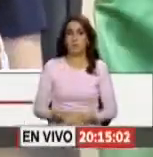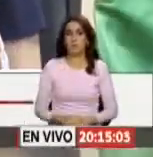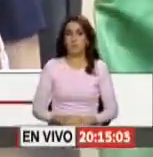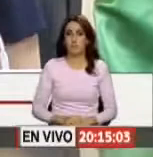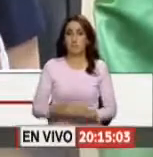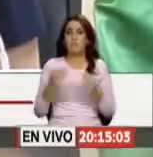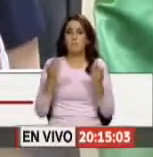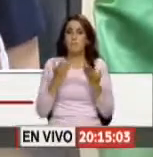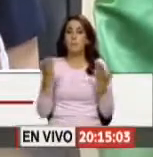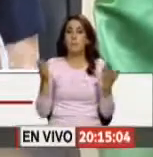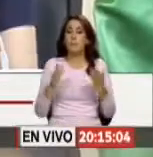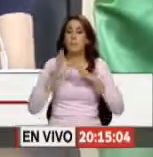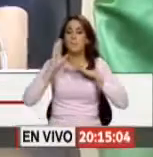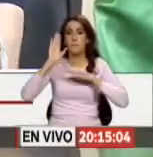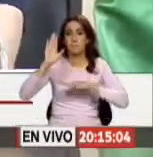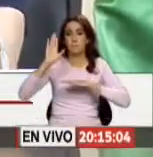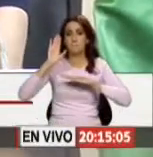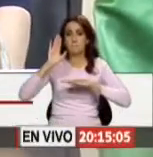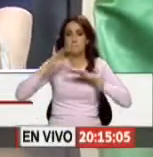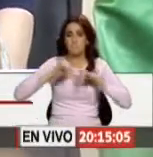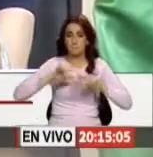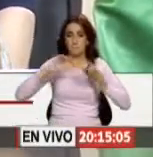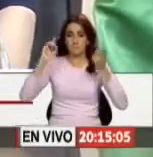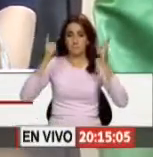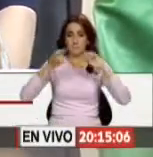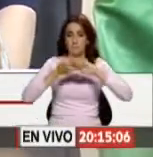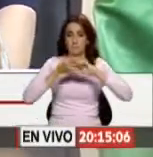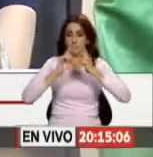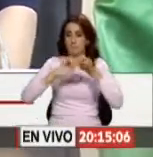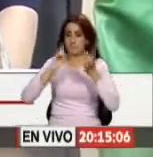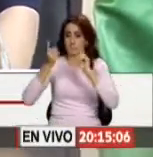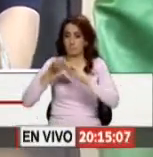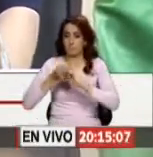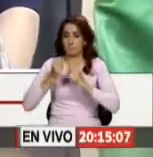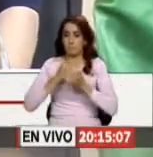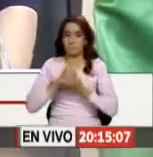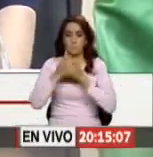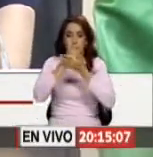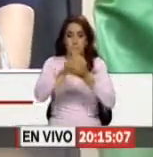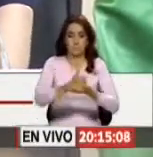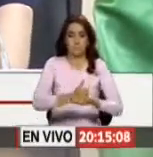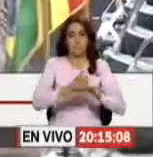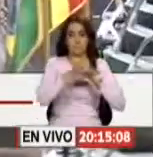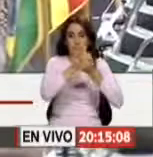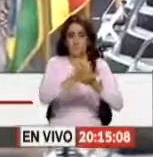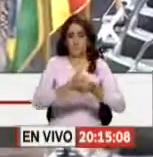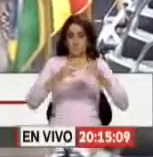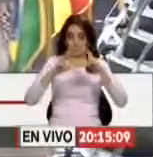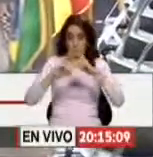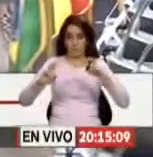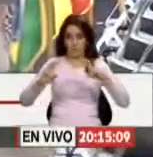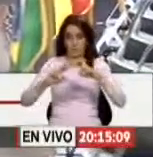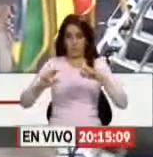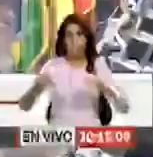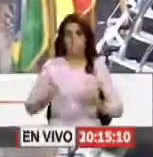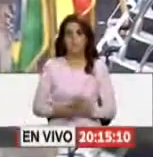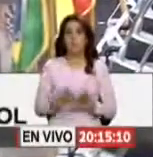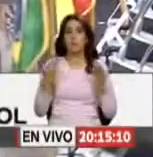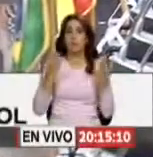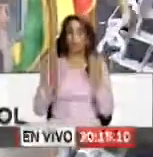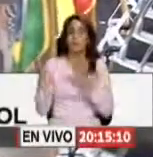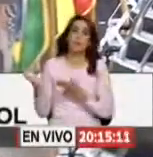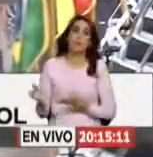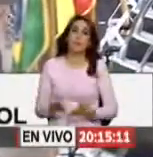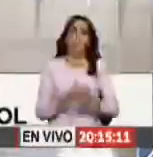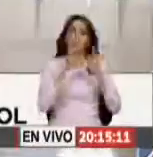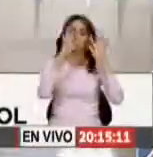de comprometernos a intercambiar información y ayuda en investigación. Eugenio Bursaco, secretario de